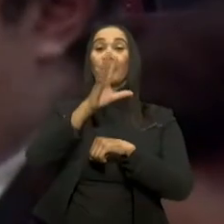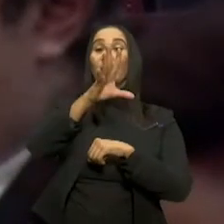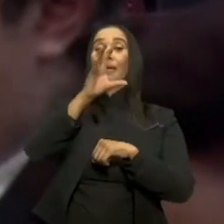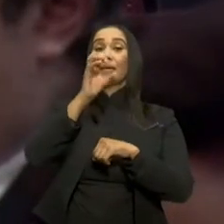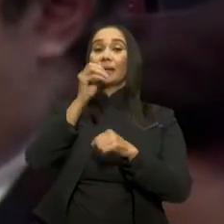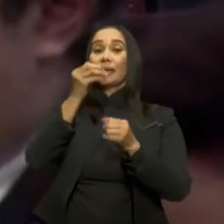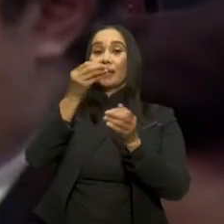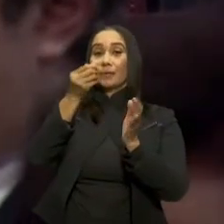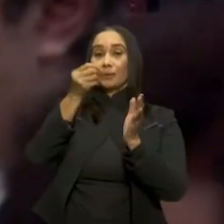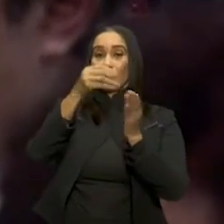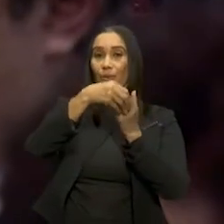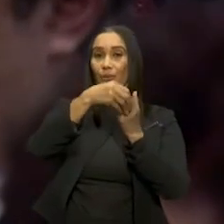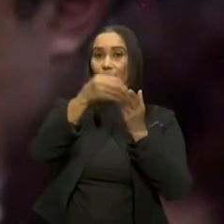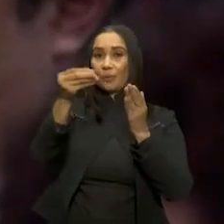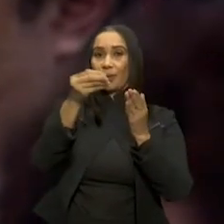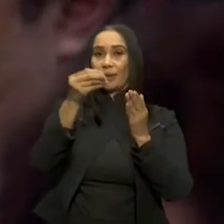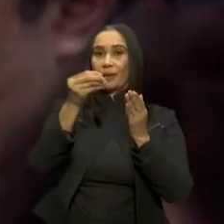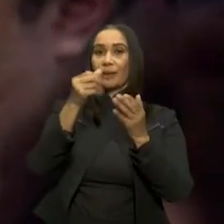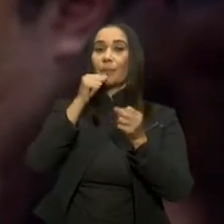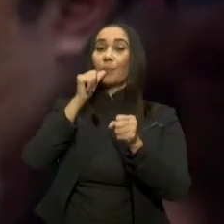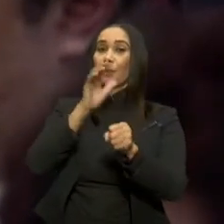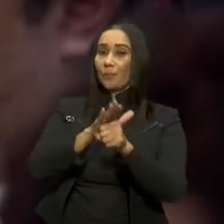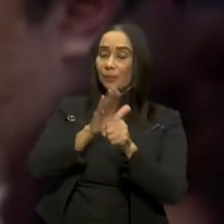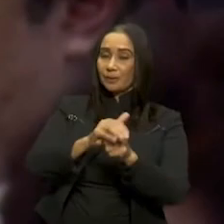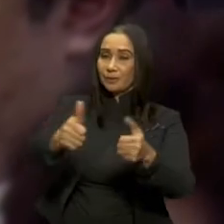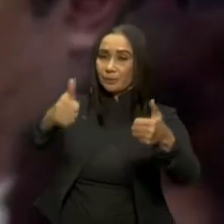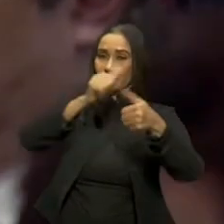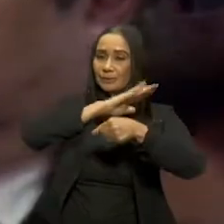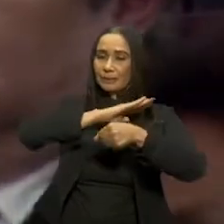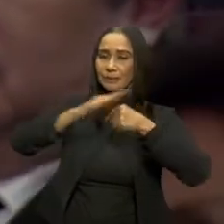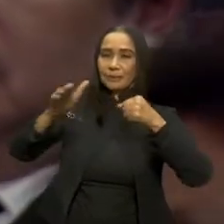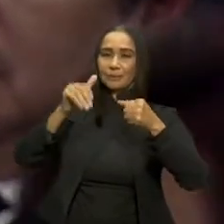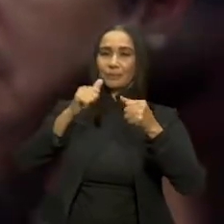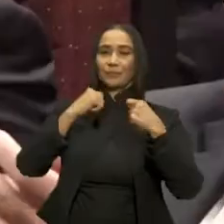$500 que prometimos otra promesa